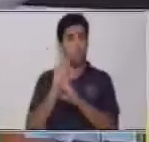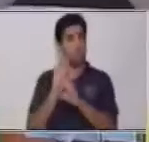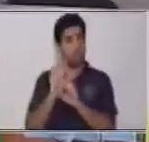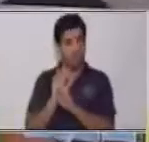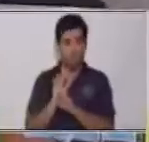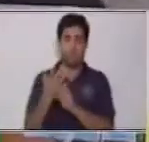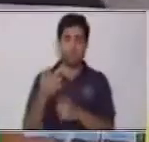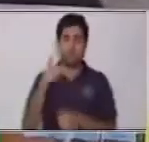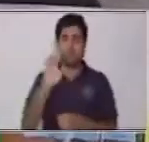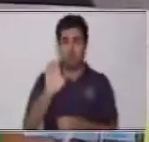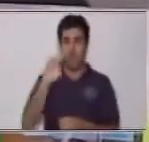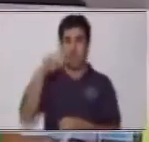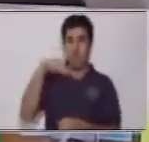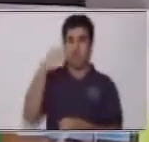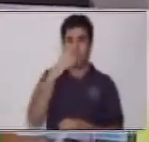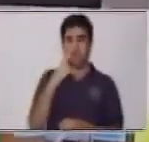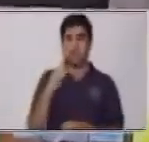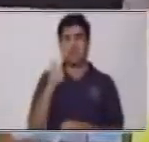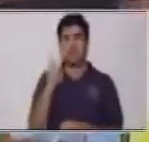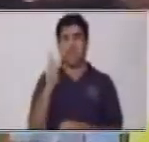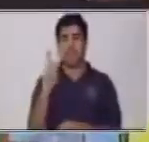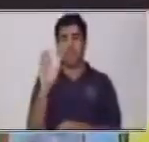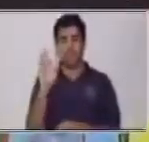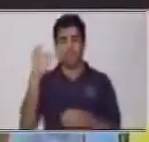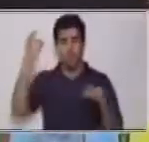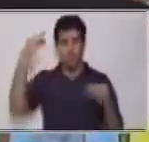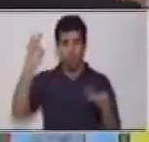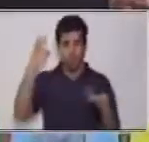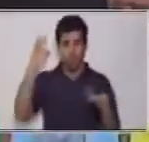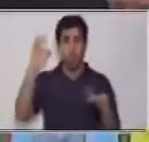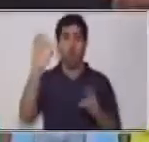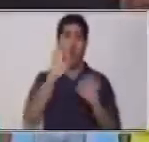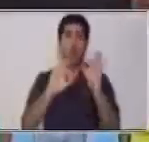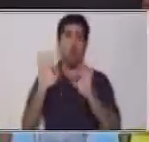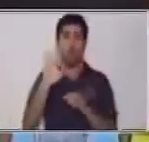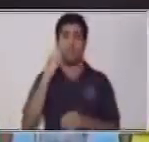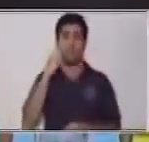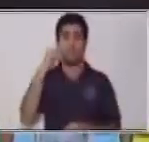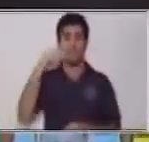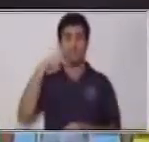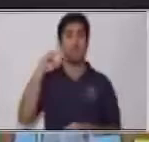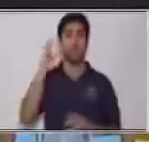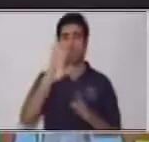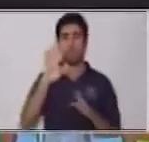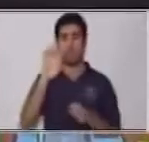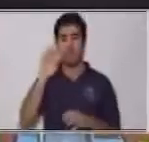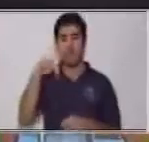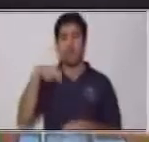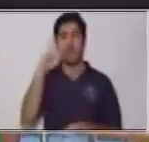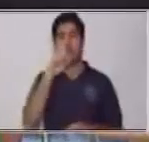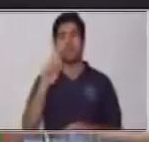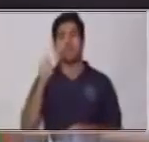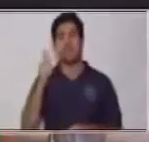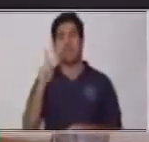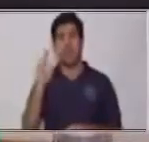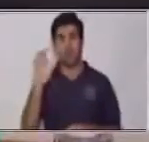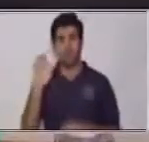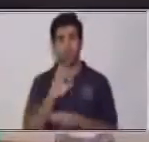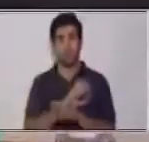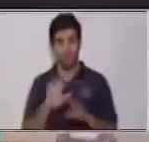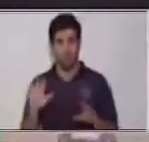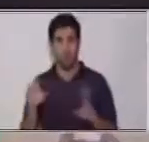ensayo. Un ensayo es un ejemplo de la opinión de un autor